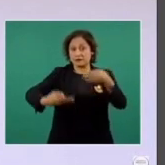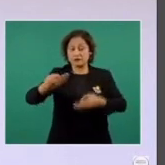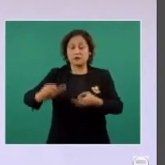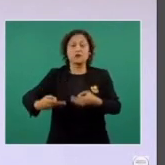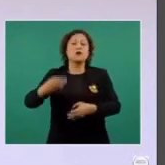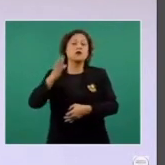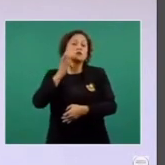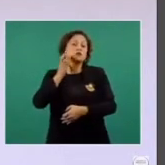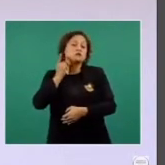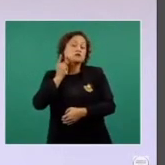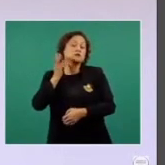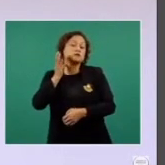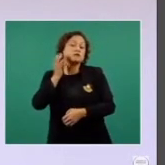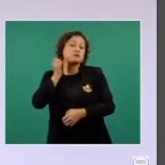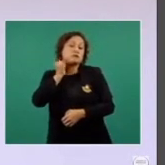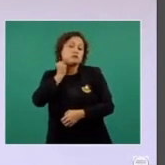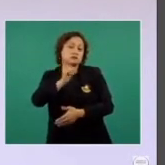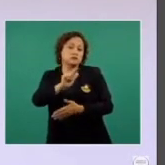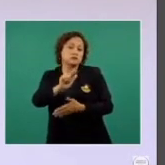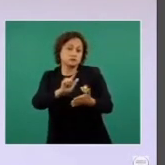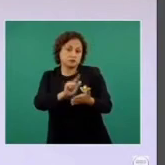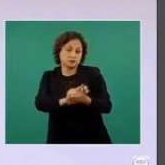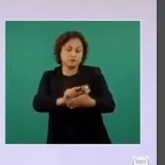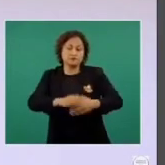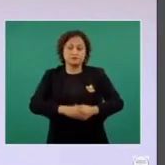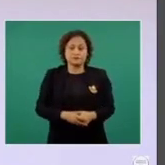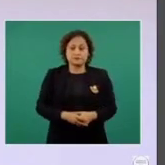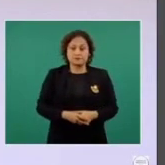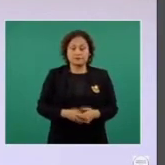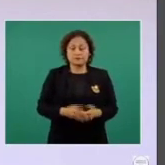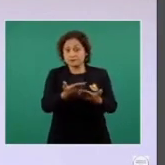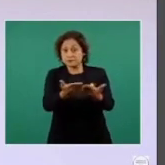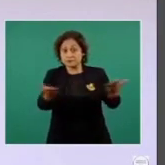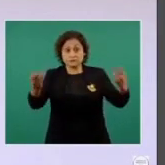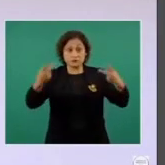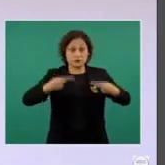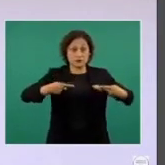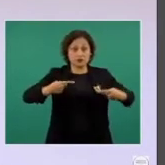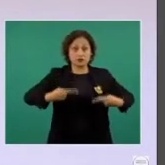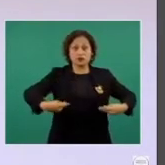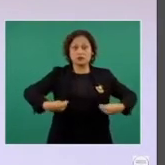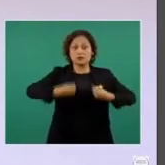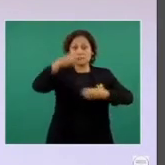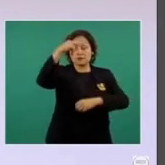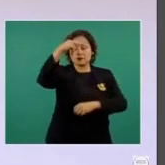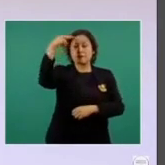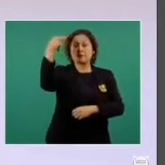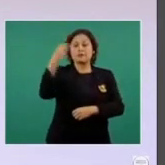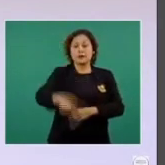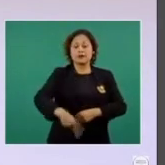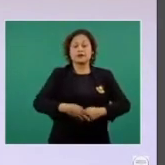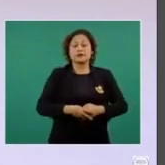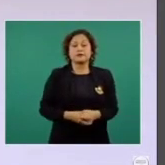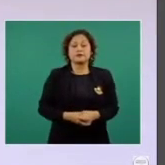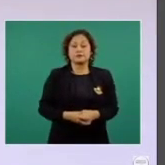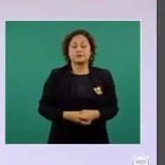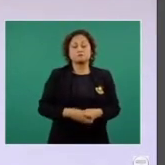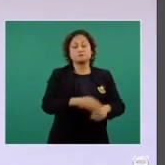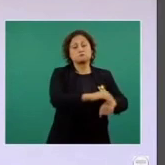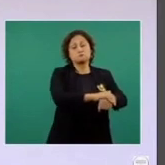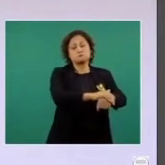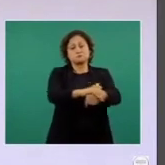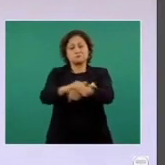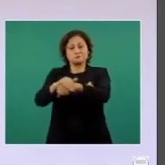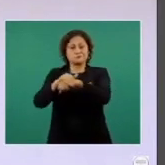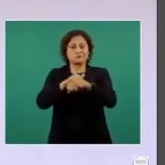mostrando un servilismo hacia el gobierno de los Estados Unidos. ¿Por qué? Pues porque en aquel entonces la mayoría de las iniciativas,